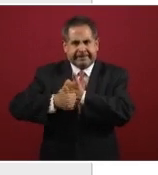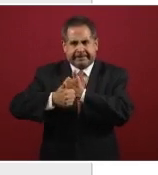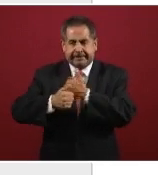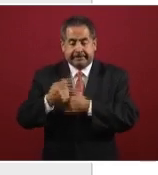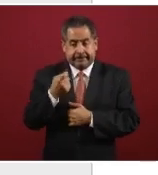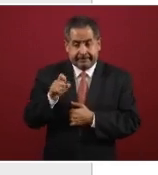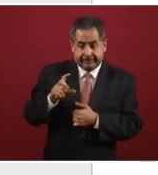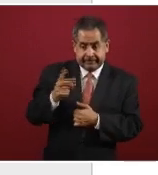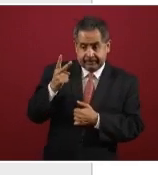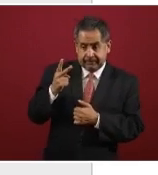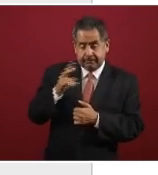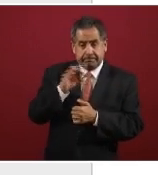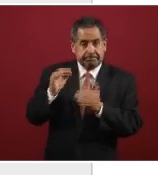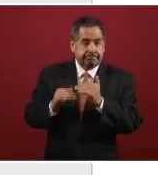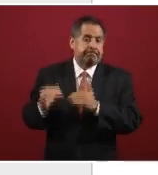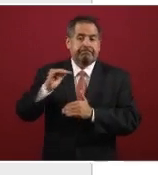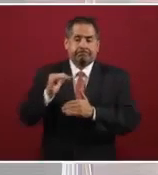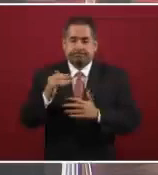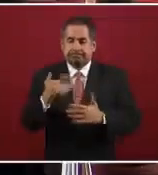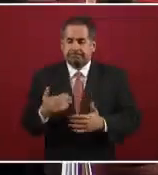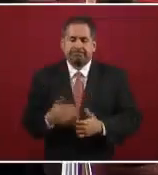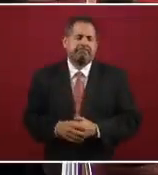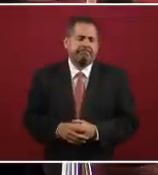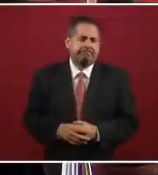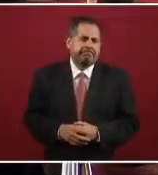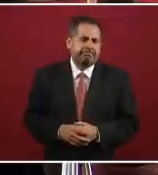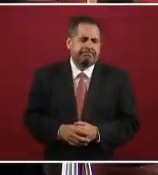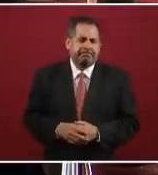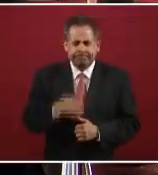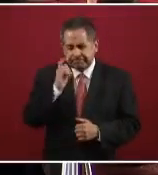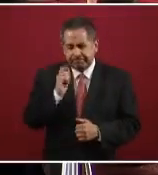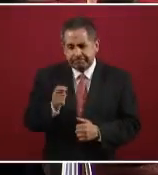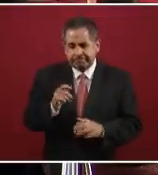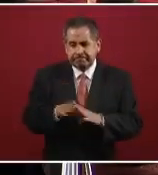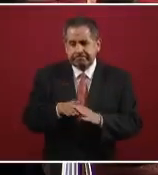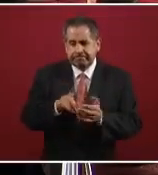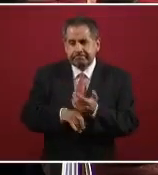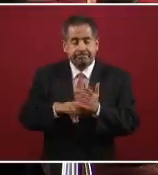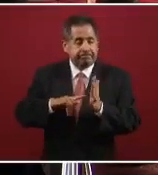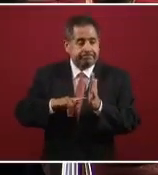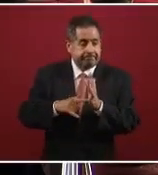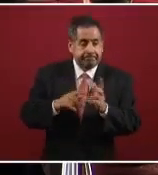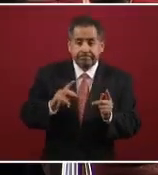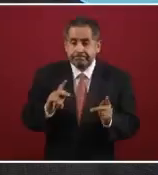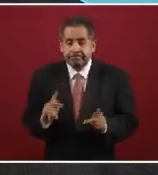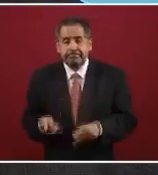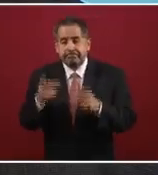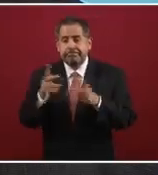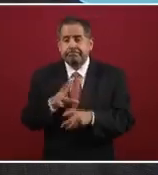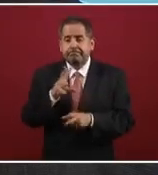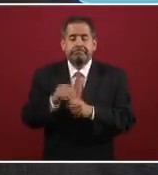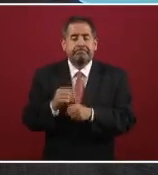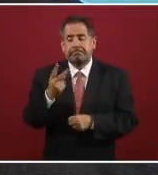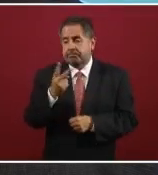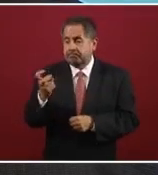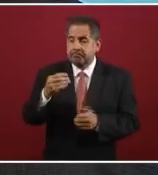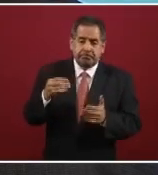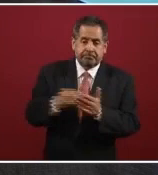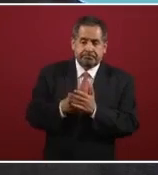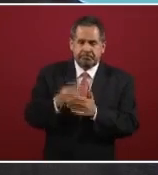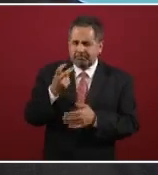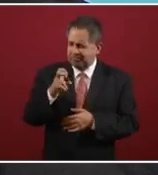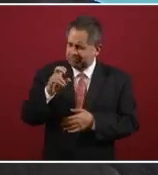132 por ciento es decir al final el valor al cual se vendió este reloj fue más de 200 mil pesos